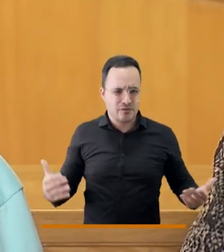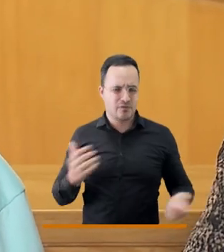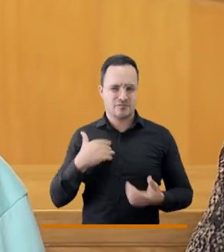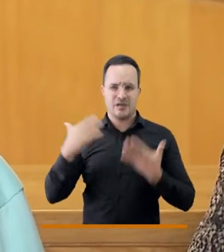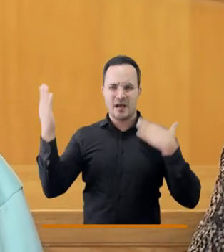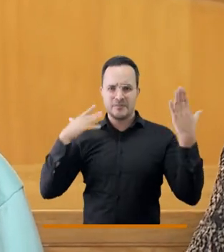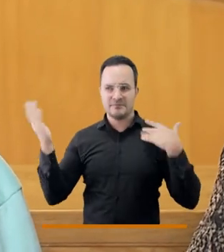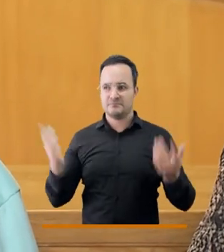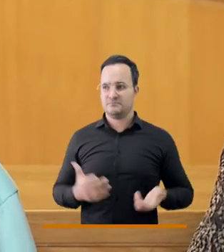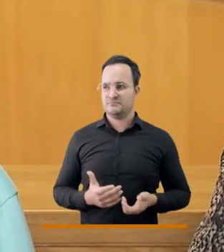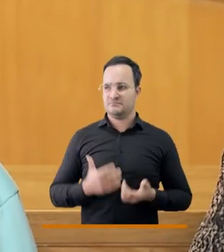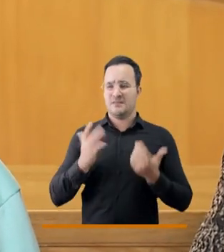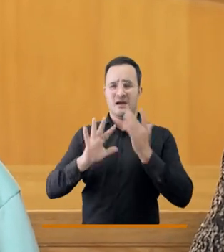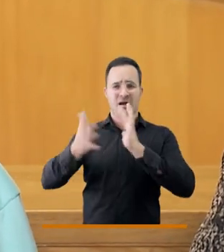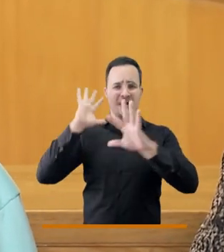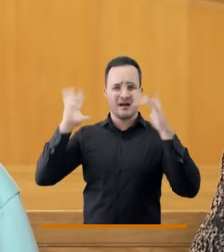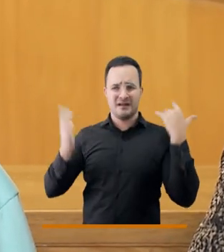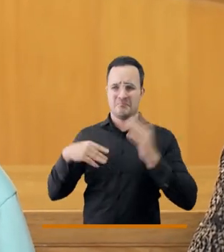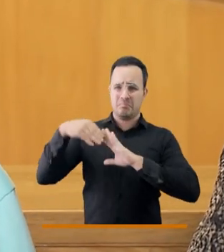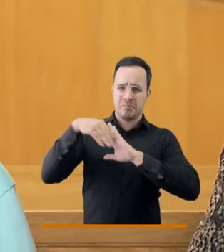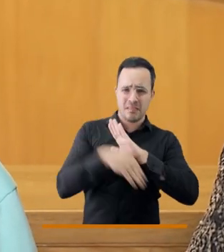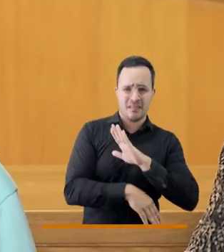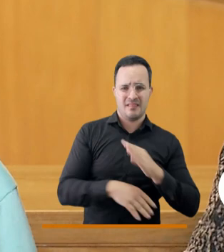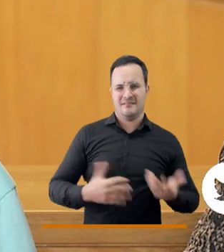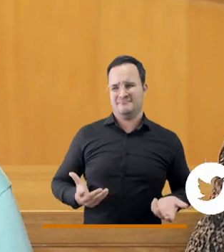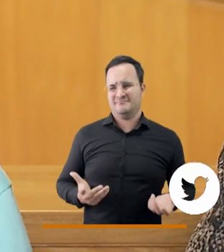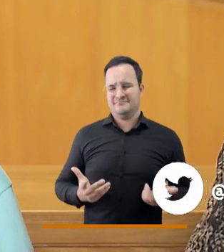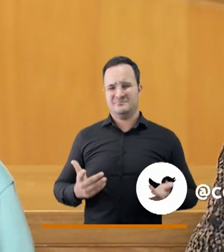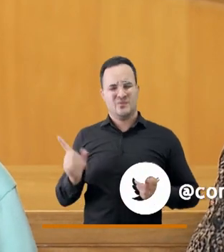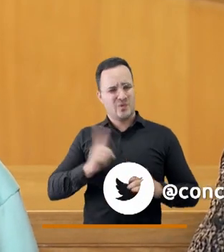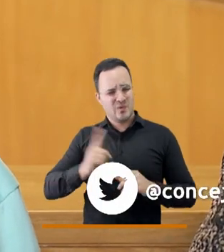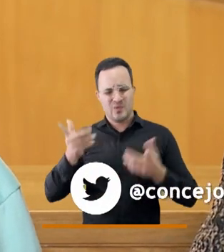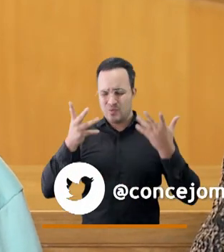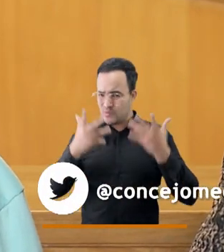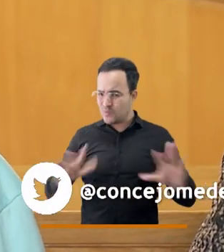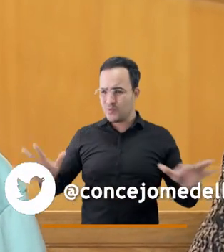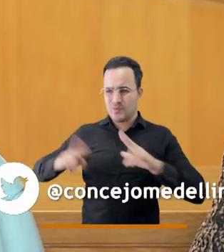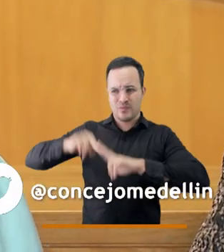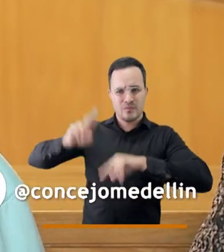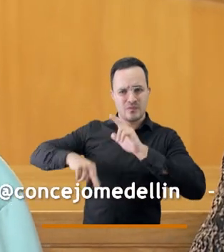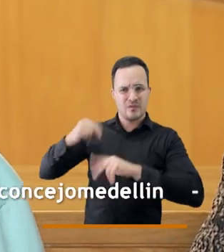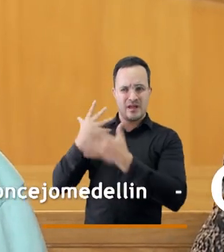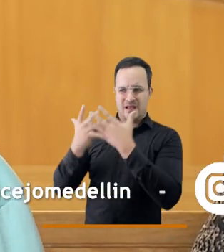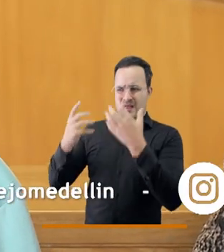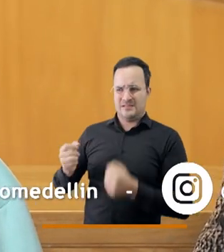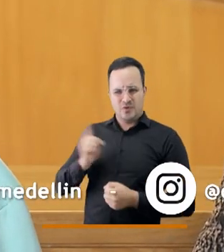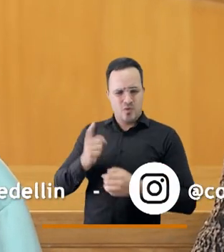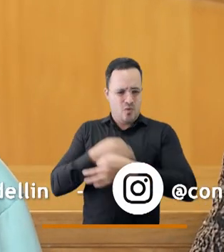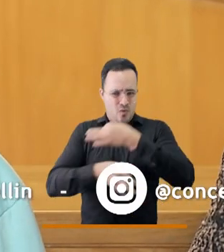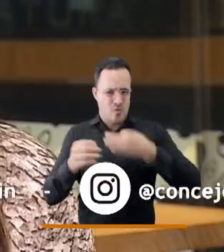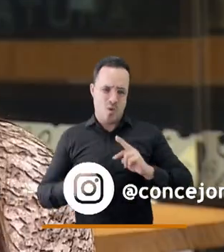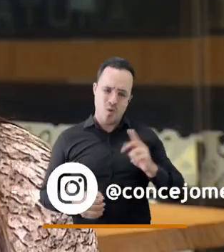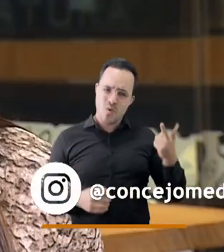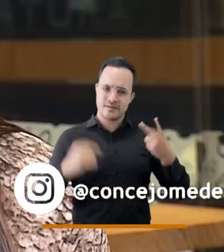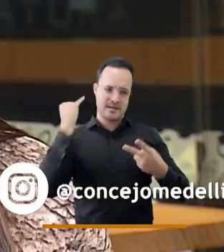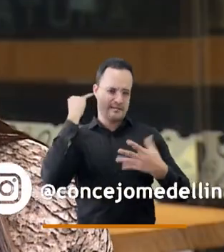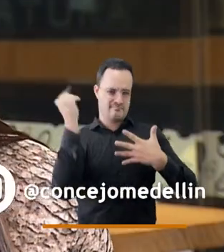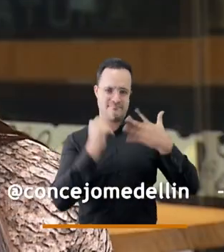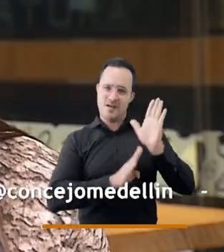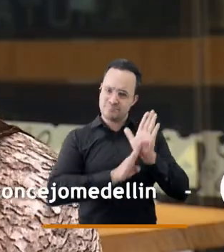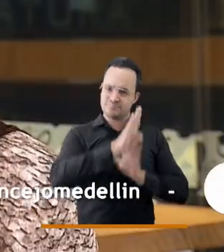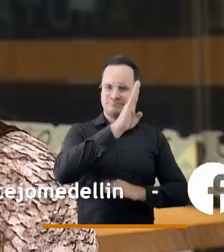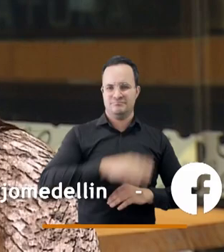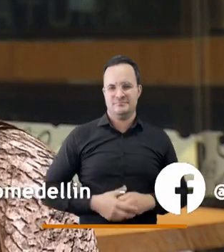los campesinos, se nos va a acabar la fauna. Entonces no queremos cárcel, queremos progreso. Muy